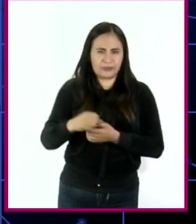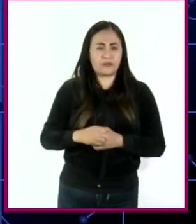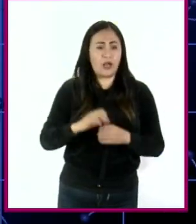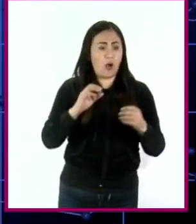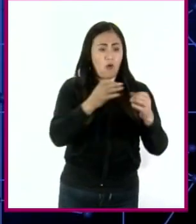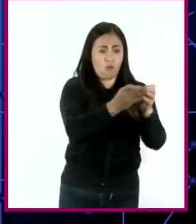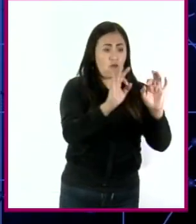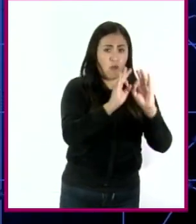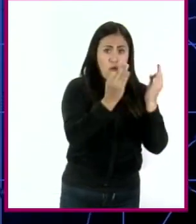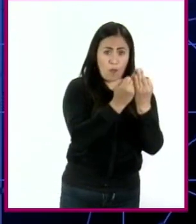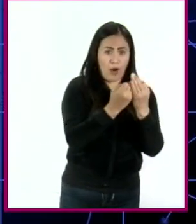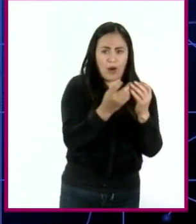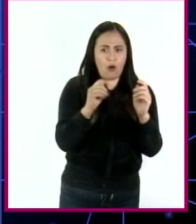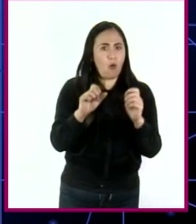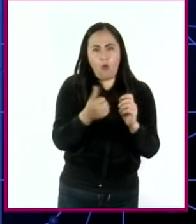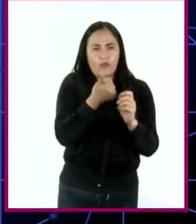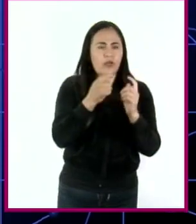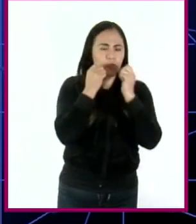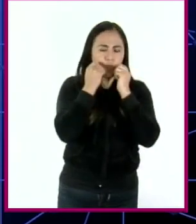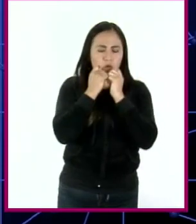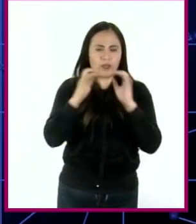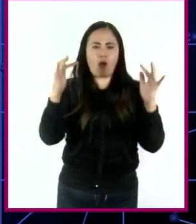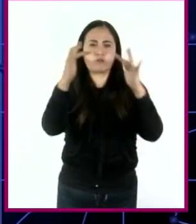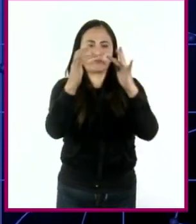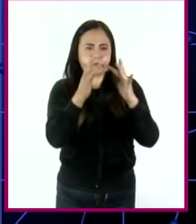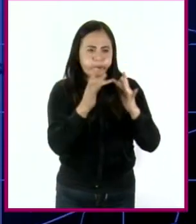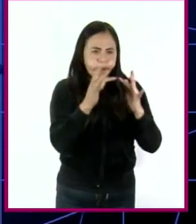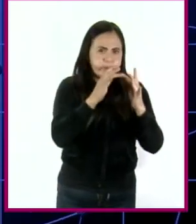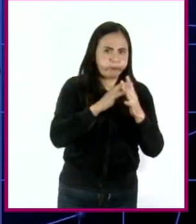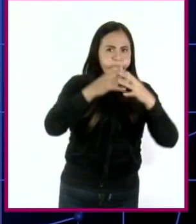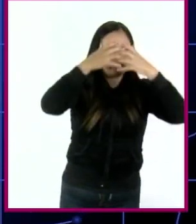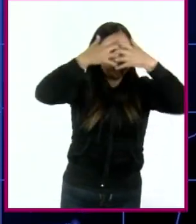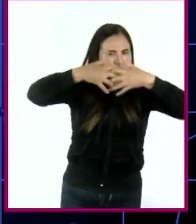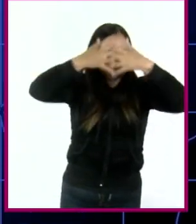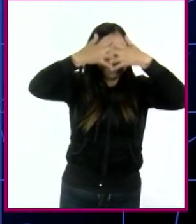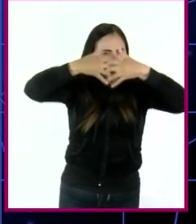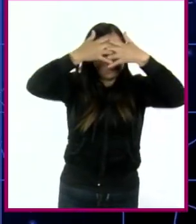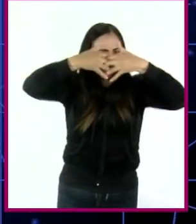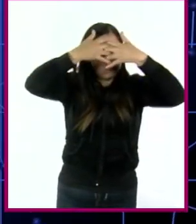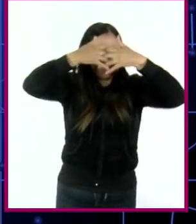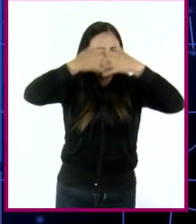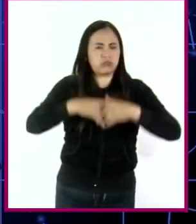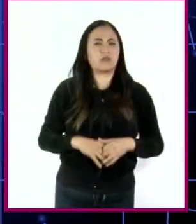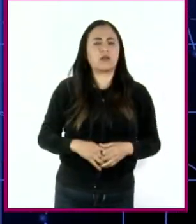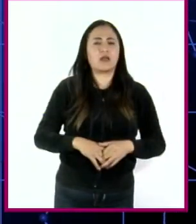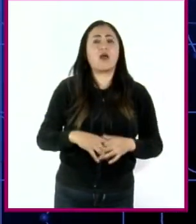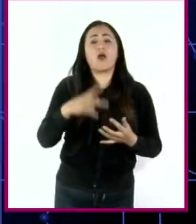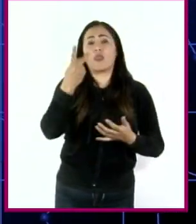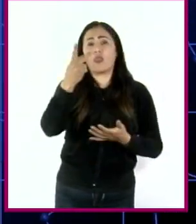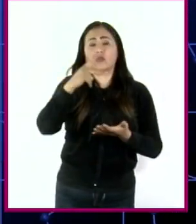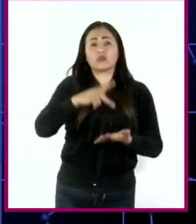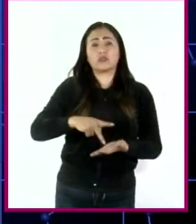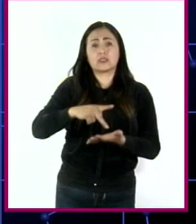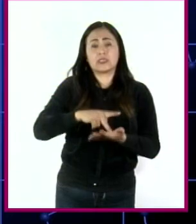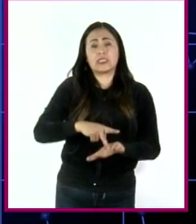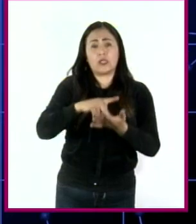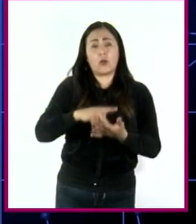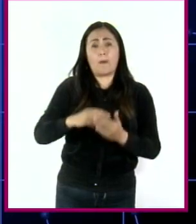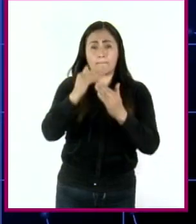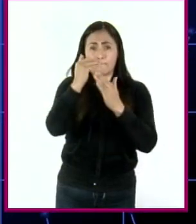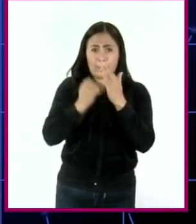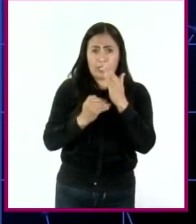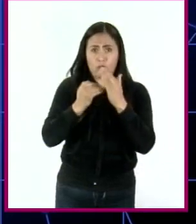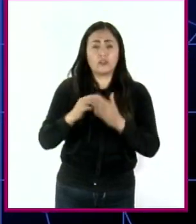de su morfología para generar plasticidad cerebral. Aunque pesa menos de 2 kilos y consume 300